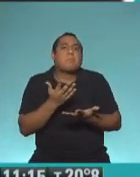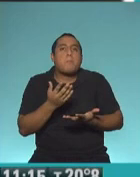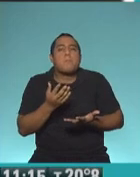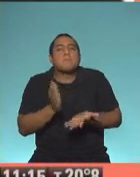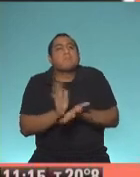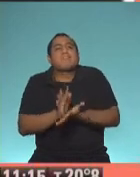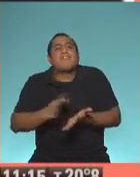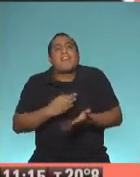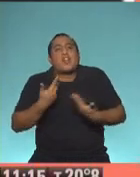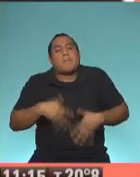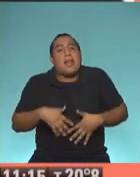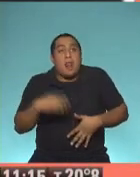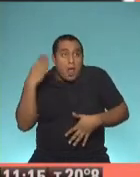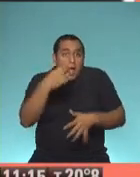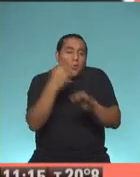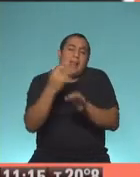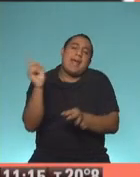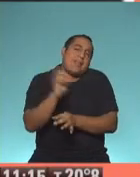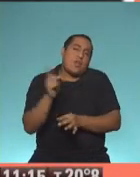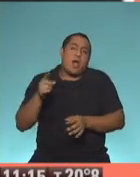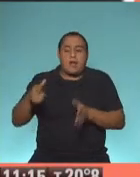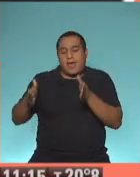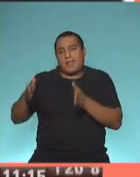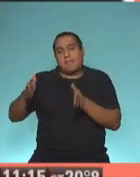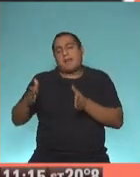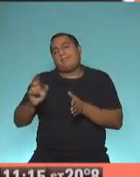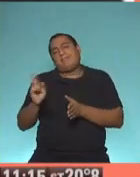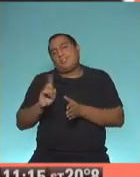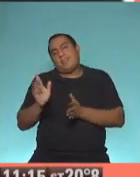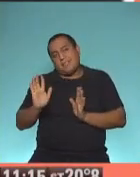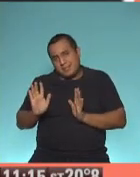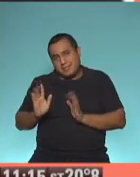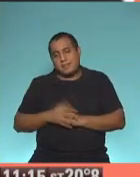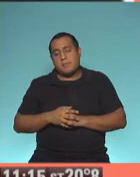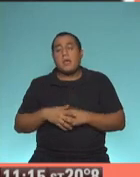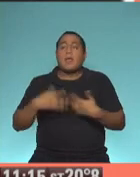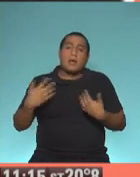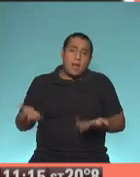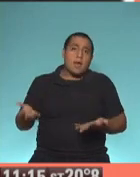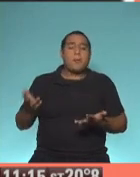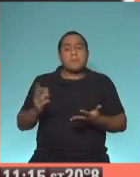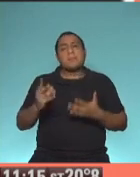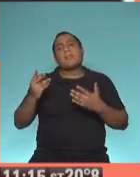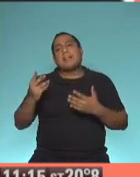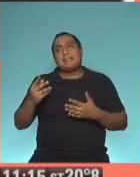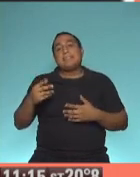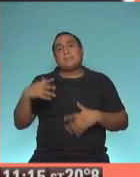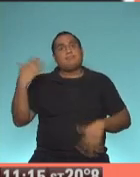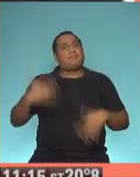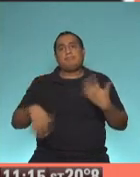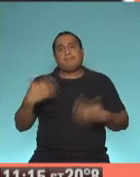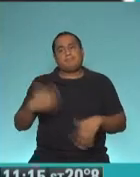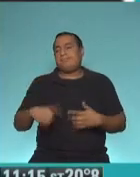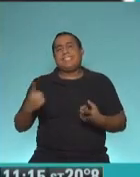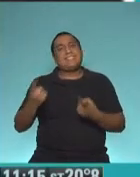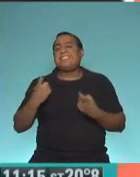normal, sin ir al colegio, obviamente, en esta primera instancia que sería la próxima, ¿no? Sí, eso se empieza a hacer cada vez más urgente, ¿verdad?